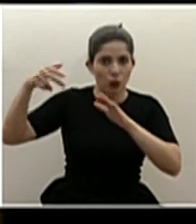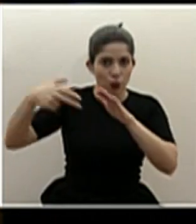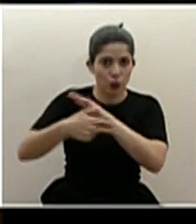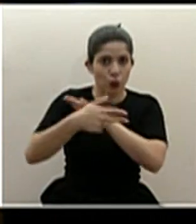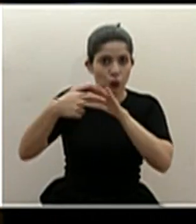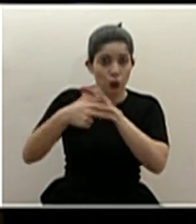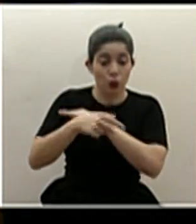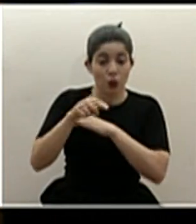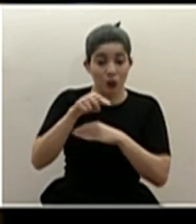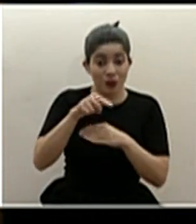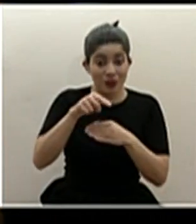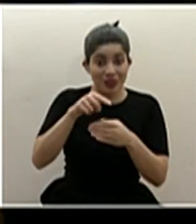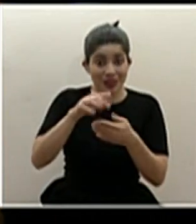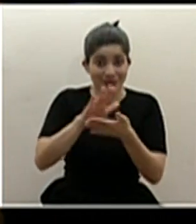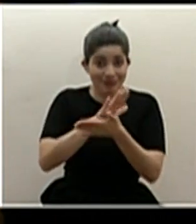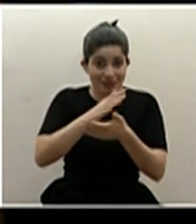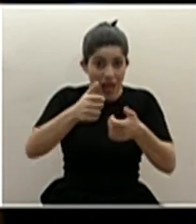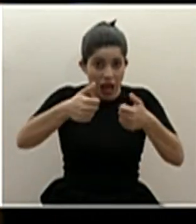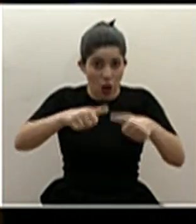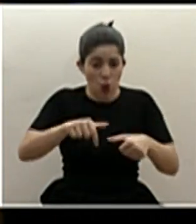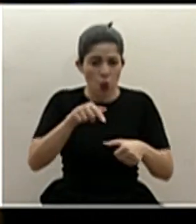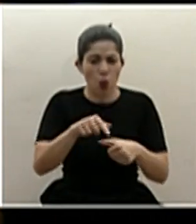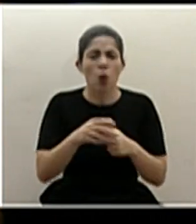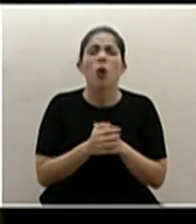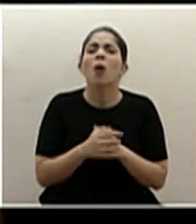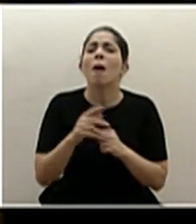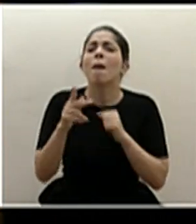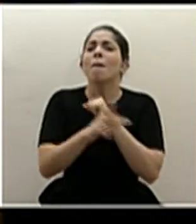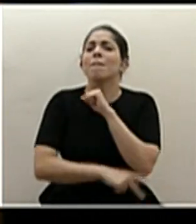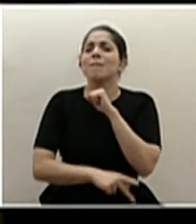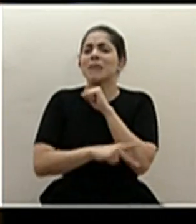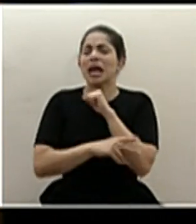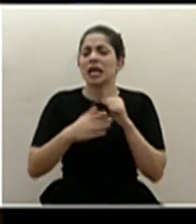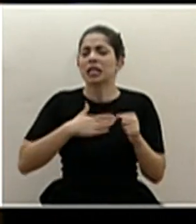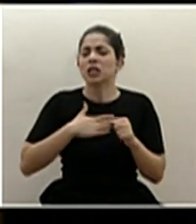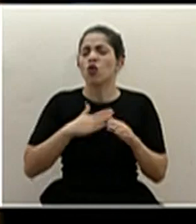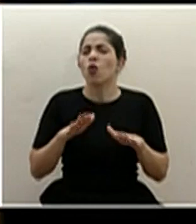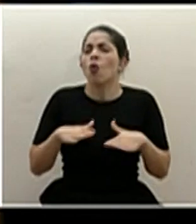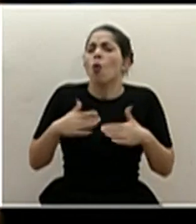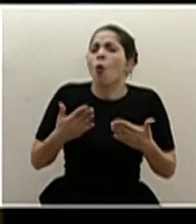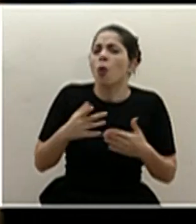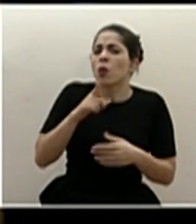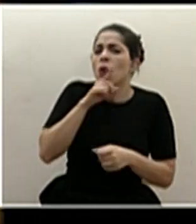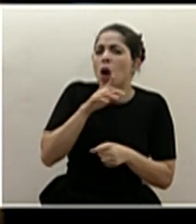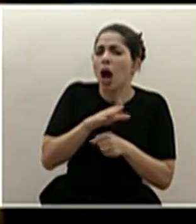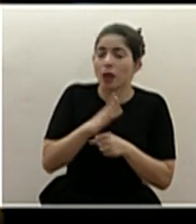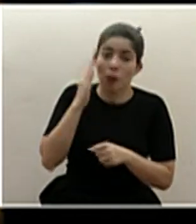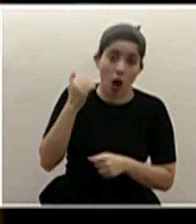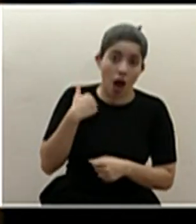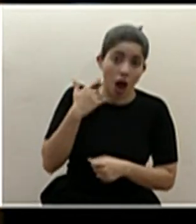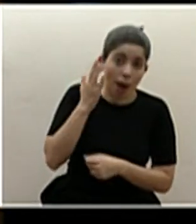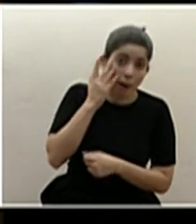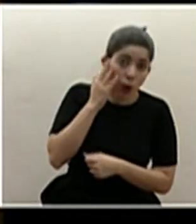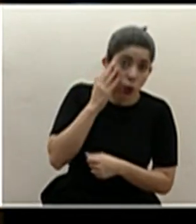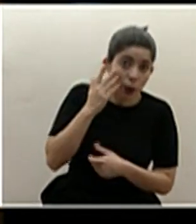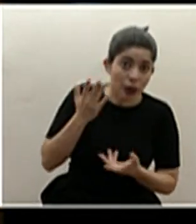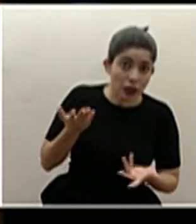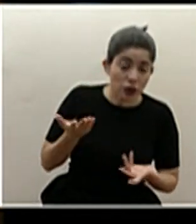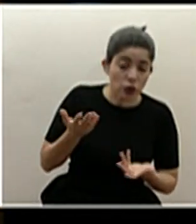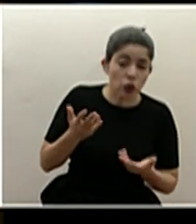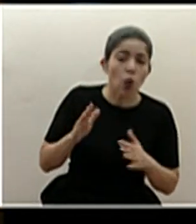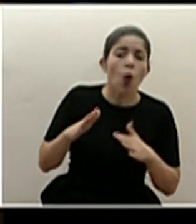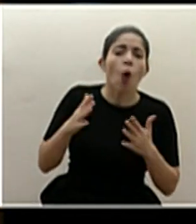Dentro de este acuerdo, ¿qué garantía tiene el país dentro de esta preocupación de que no